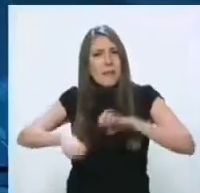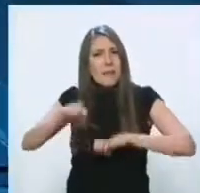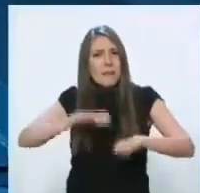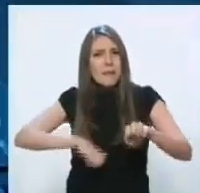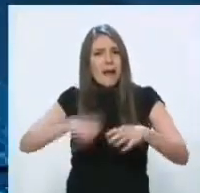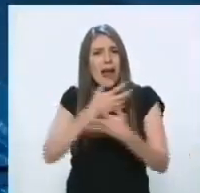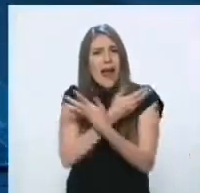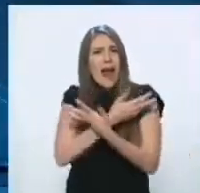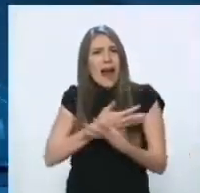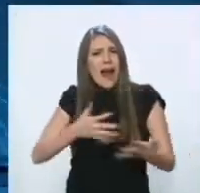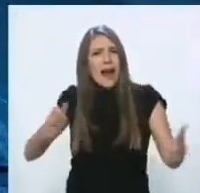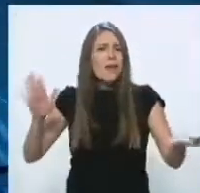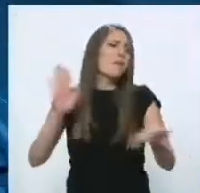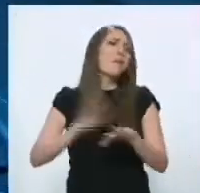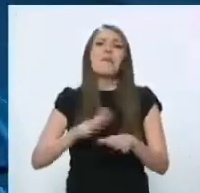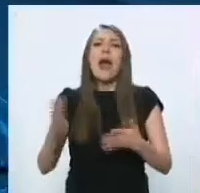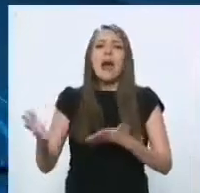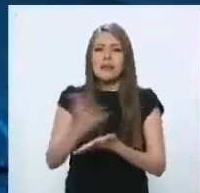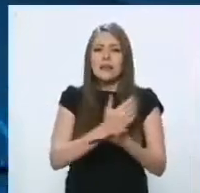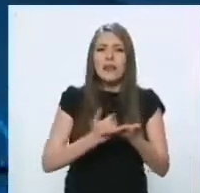que más utilidades tienen.